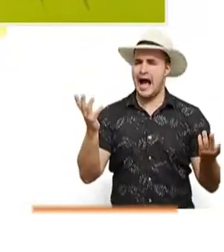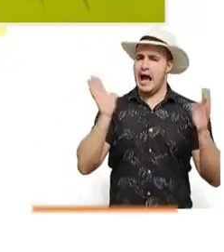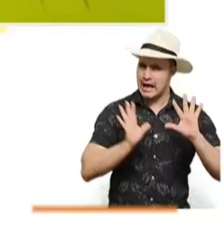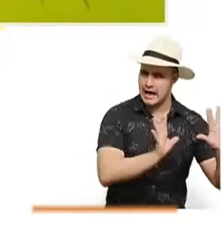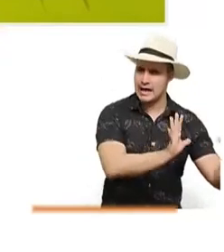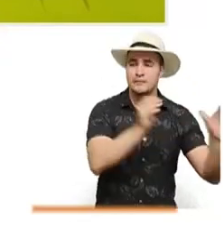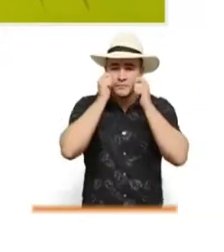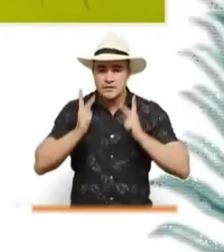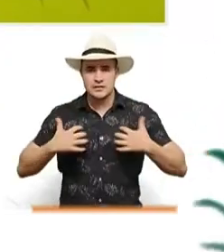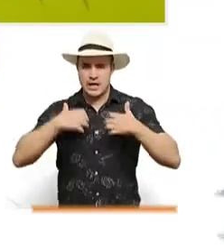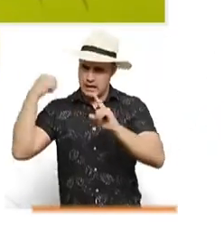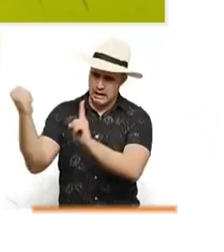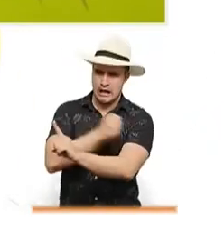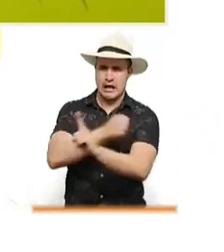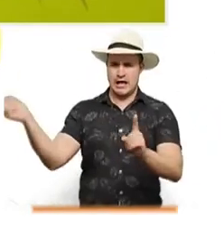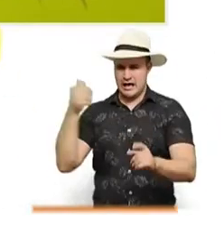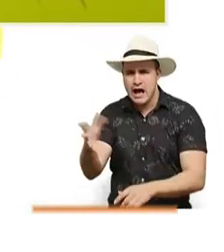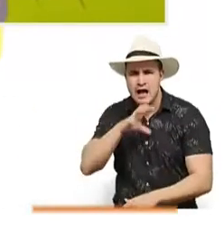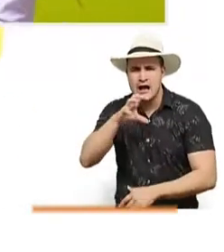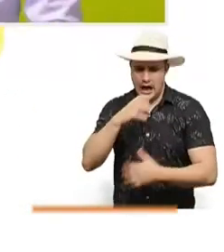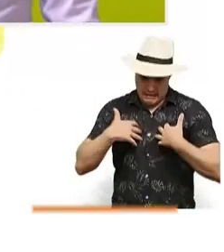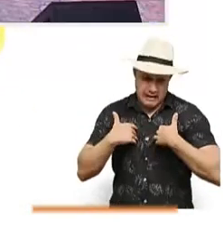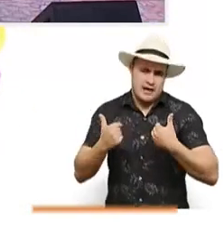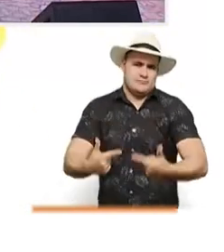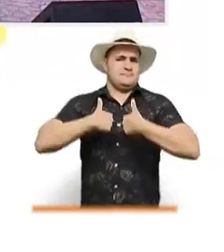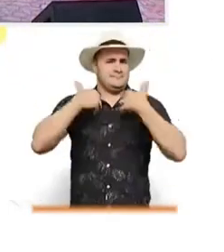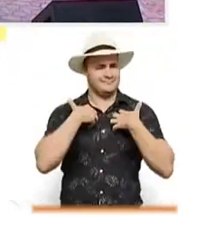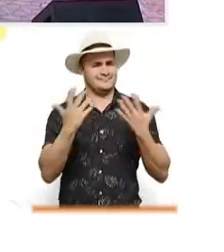hombre que le casca al animal.